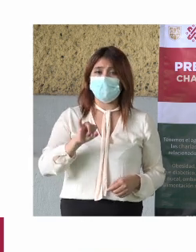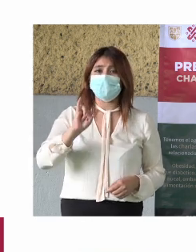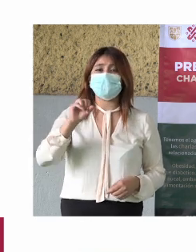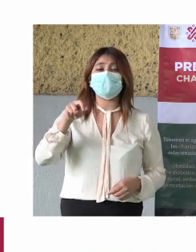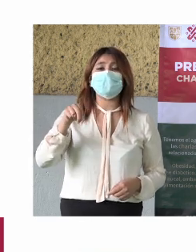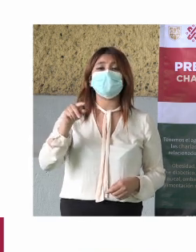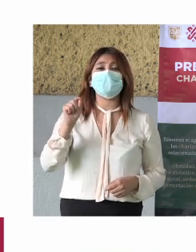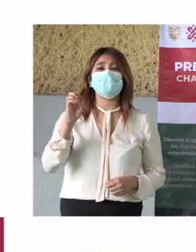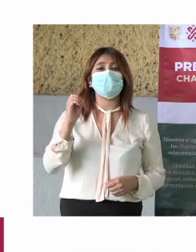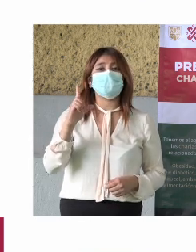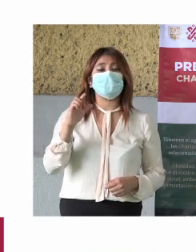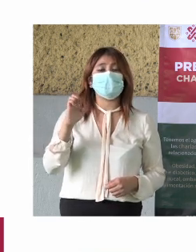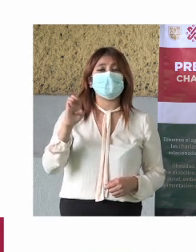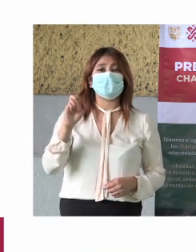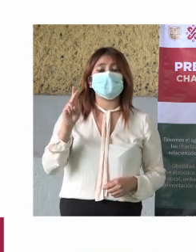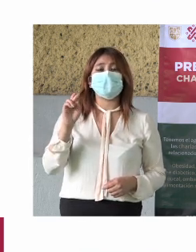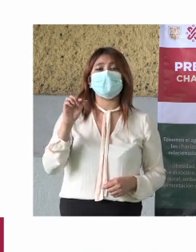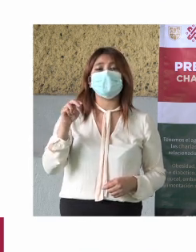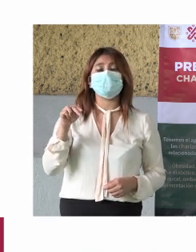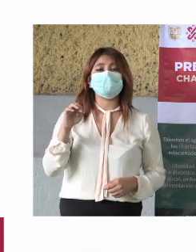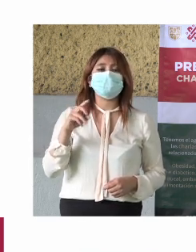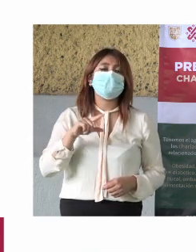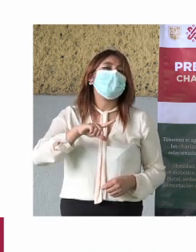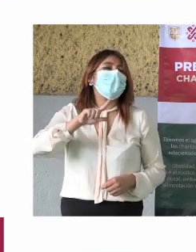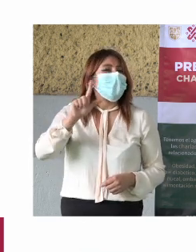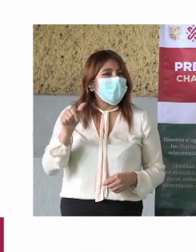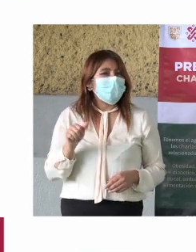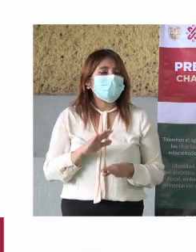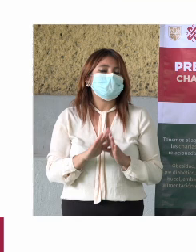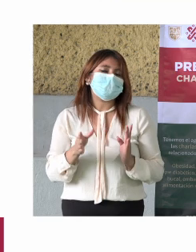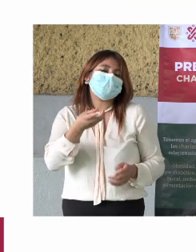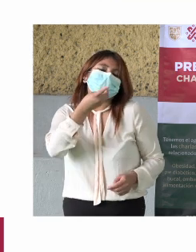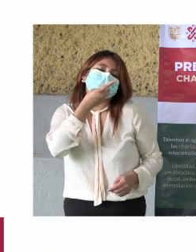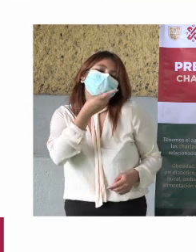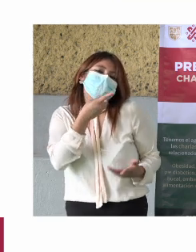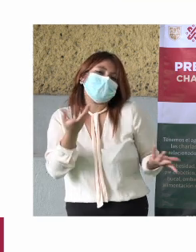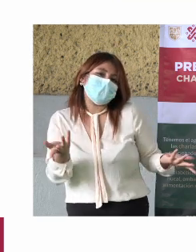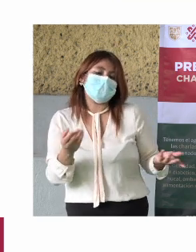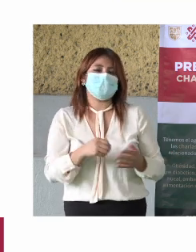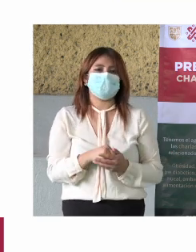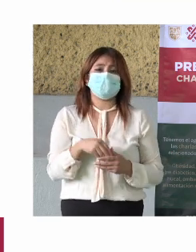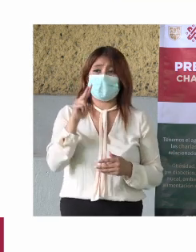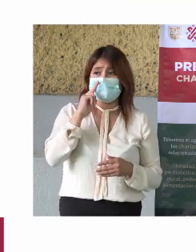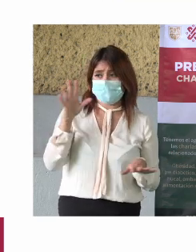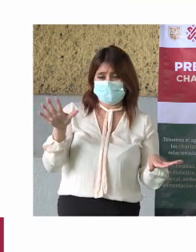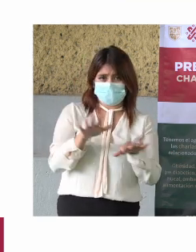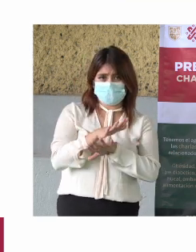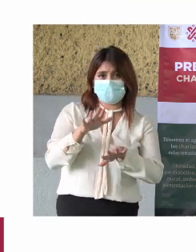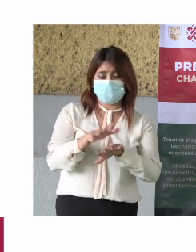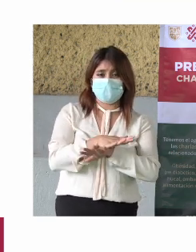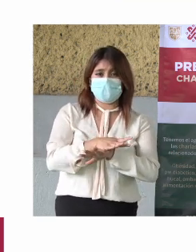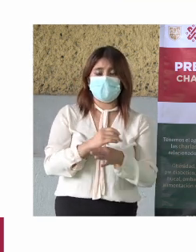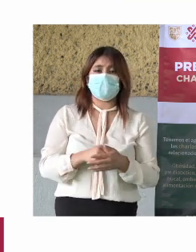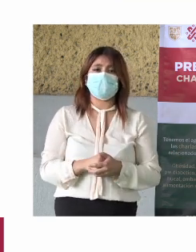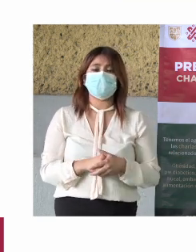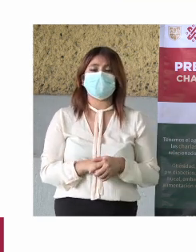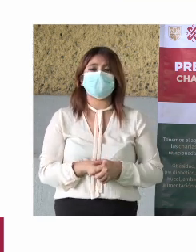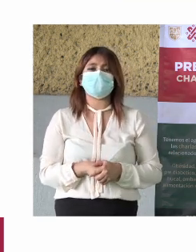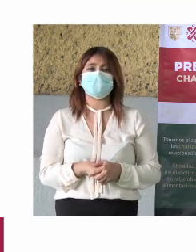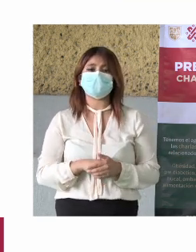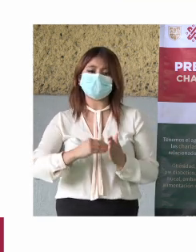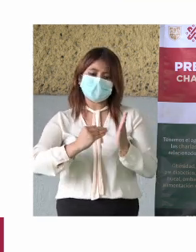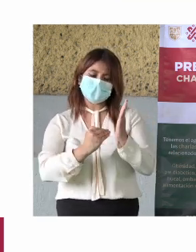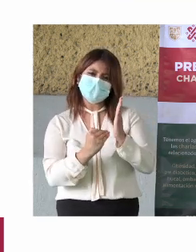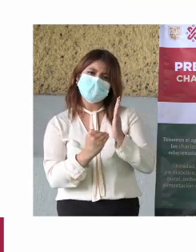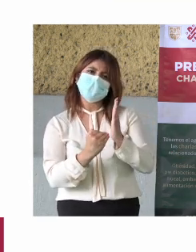finalmente al diagnóstico de diabetes. Pero ven cómo va cambiando y en la parte de abajo la resistencia a la insulina se